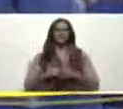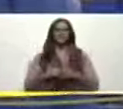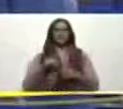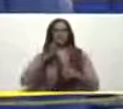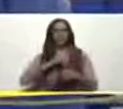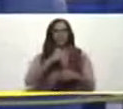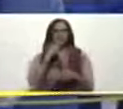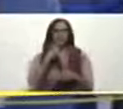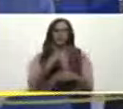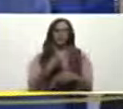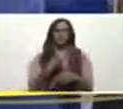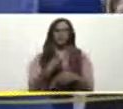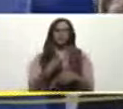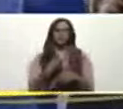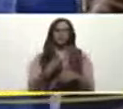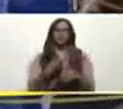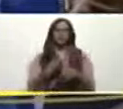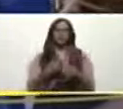Gabriela.